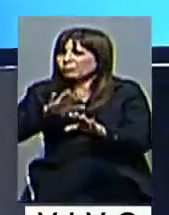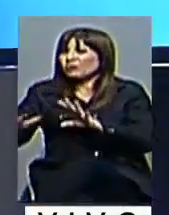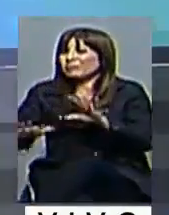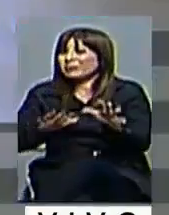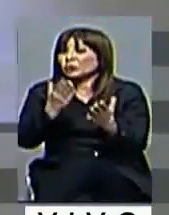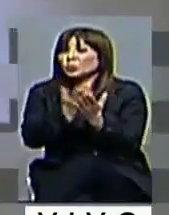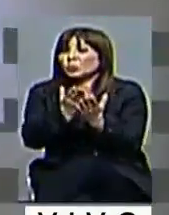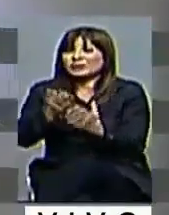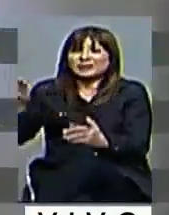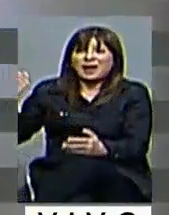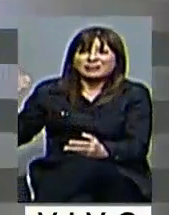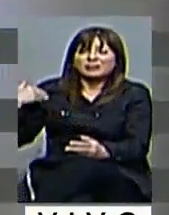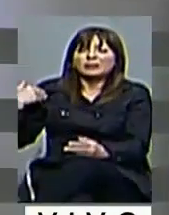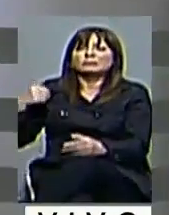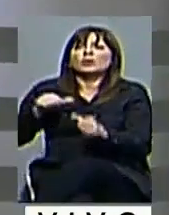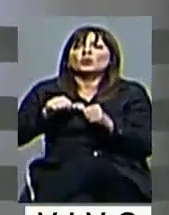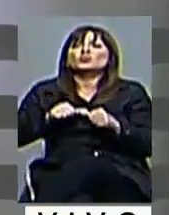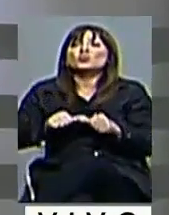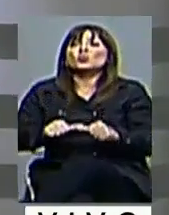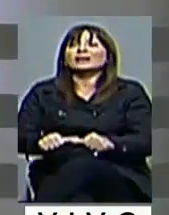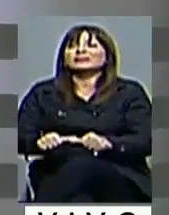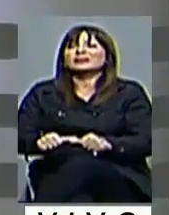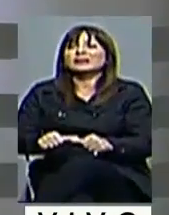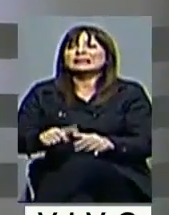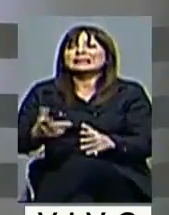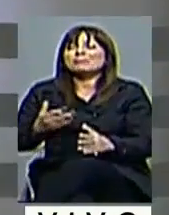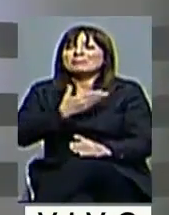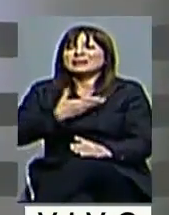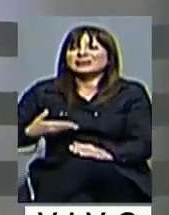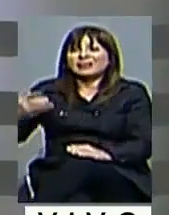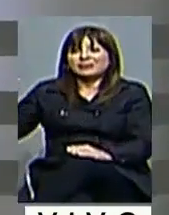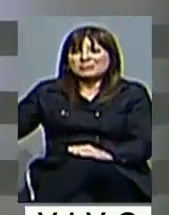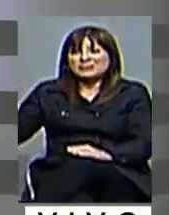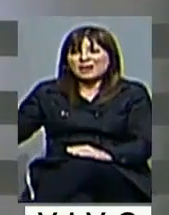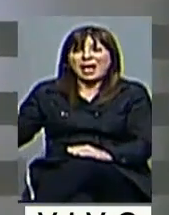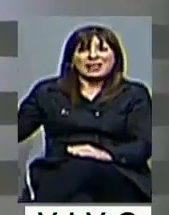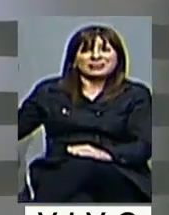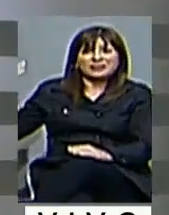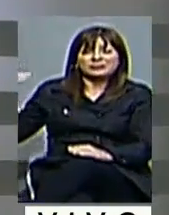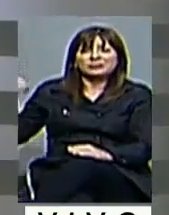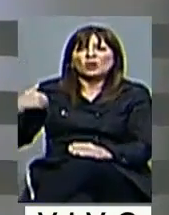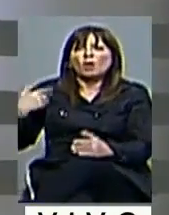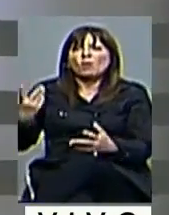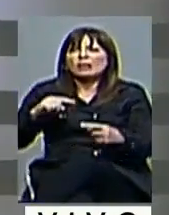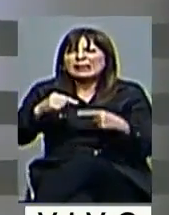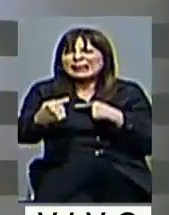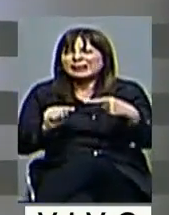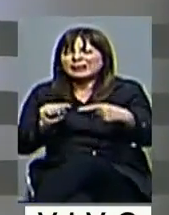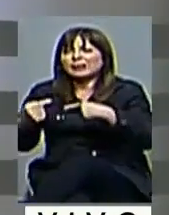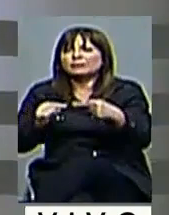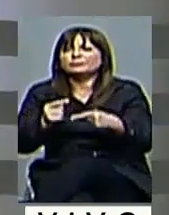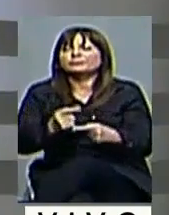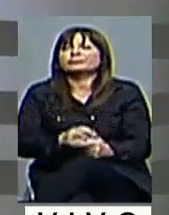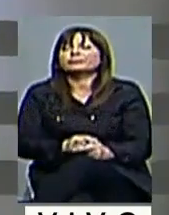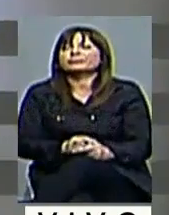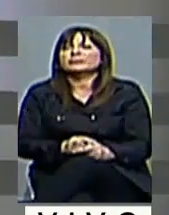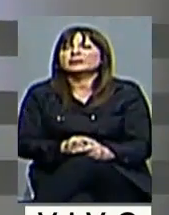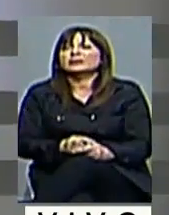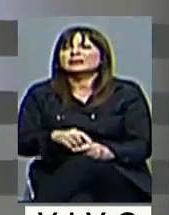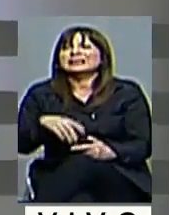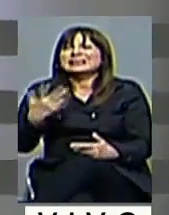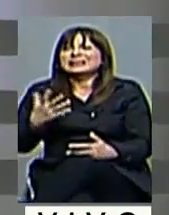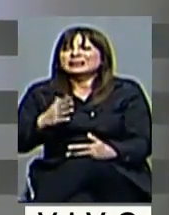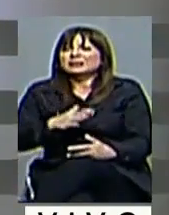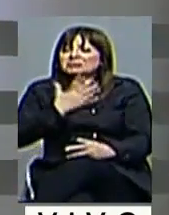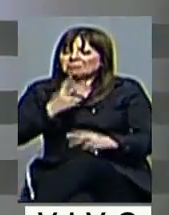estudiantil, mientras estaba el gobierno de Sebastián Piñera, está en su punto más alto, con la discusión más candente, se sientan